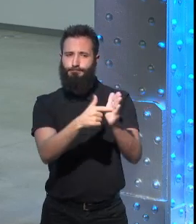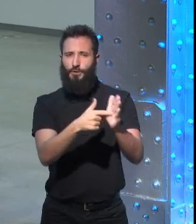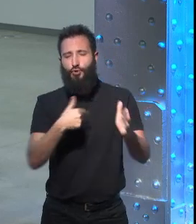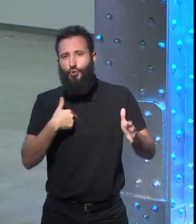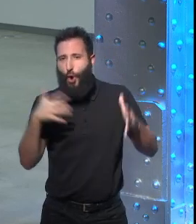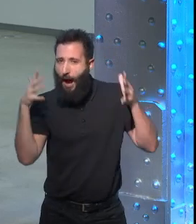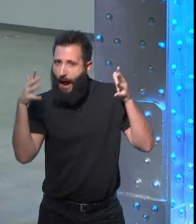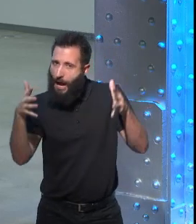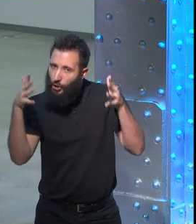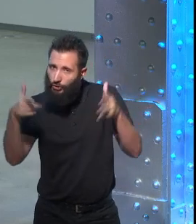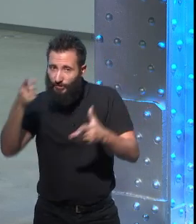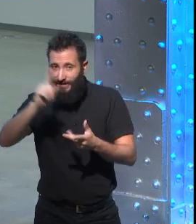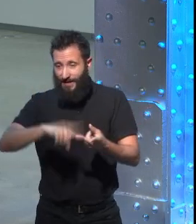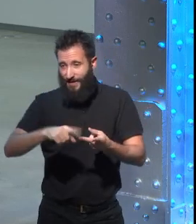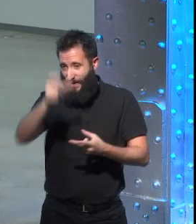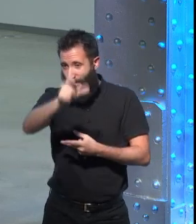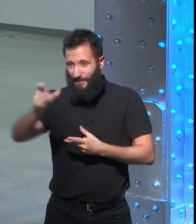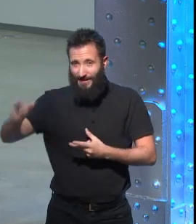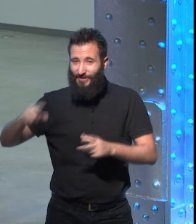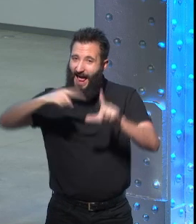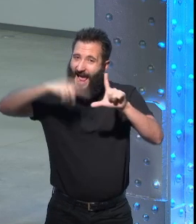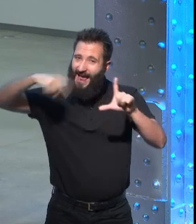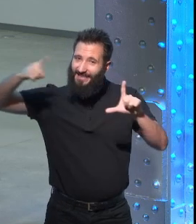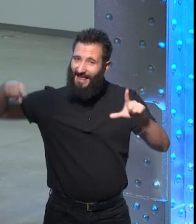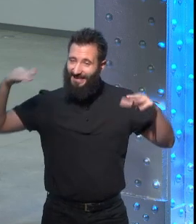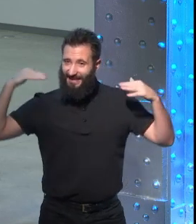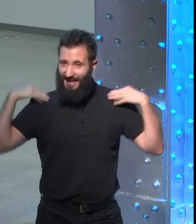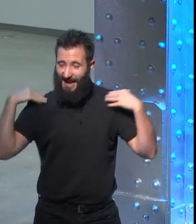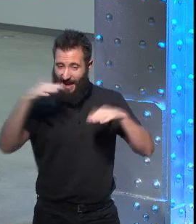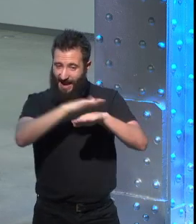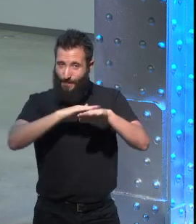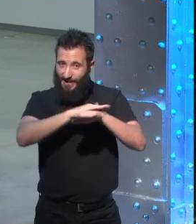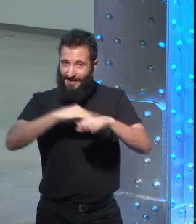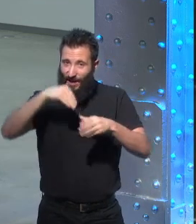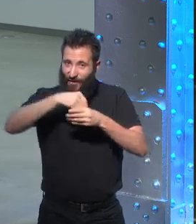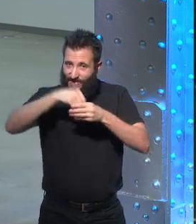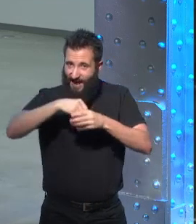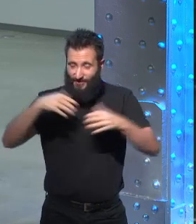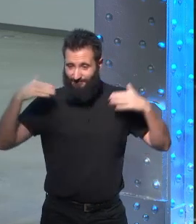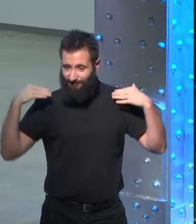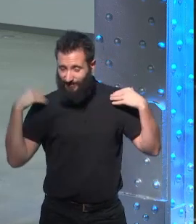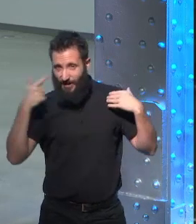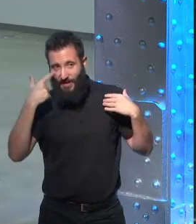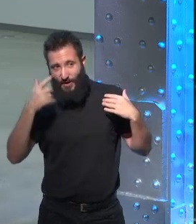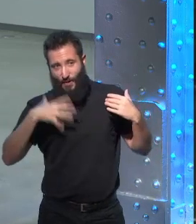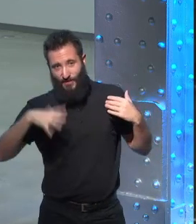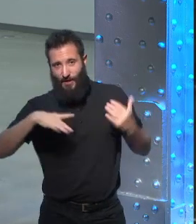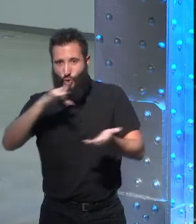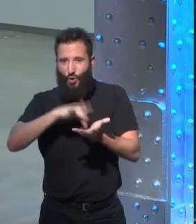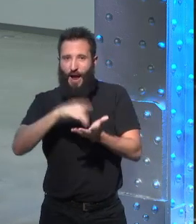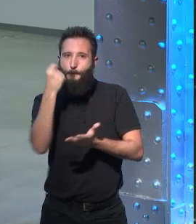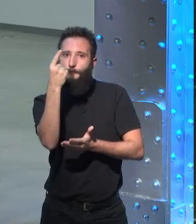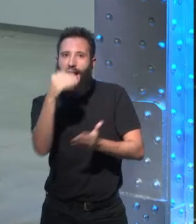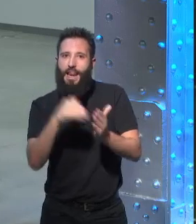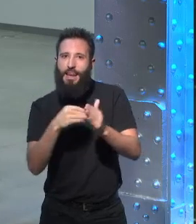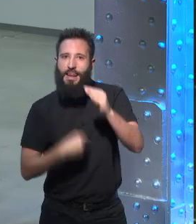digo, voy a proponérselo a la persona que lleva la estadística en el Ministerio del Interior, que no cuenta con los millennials,